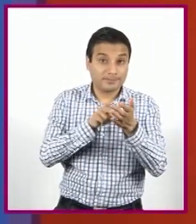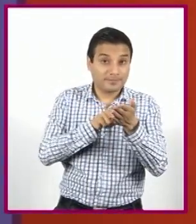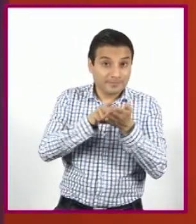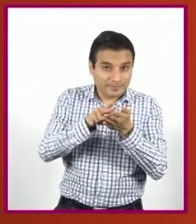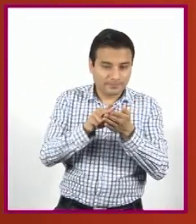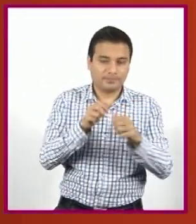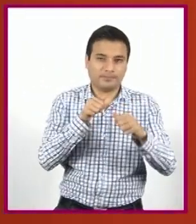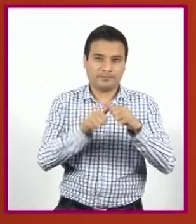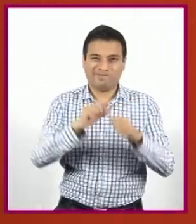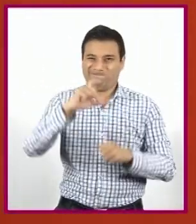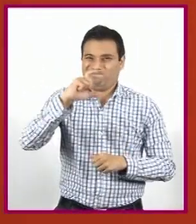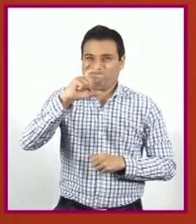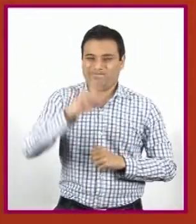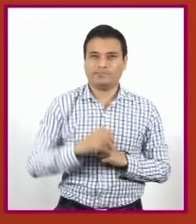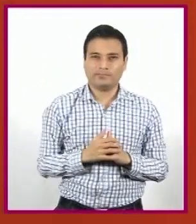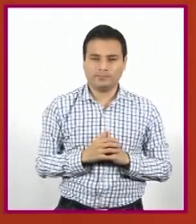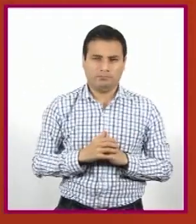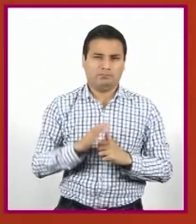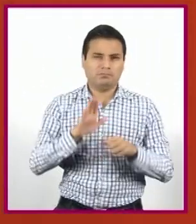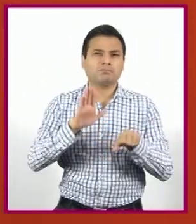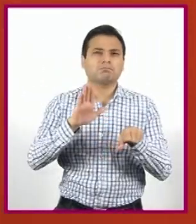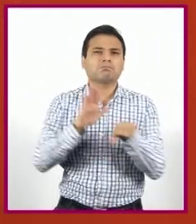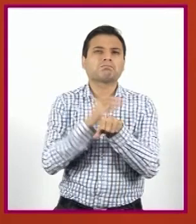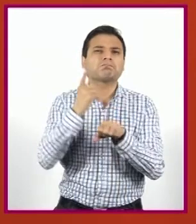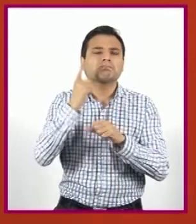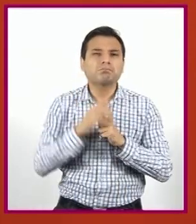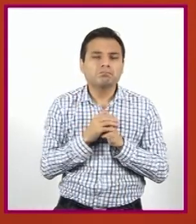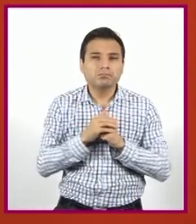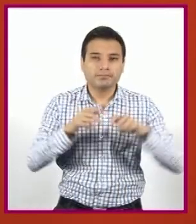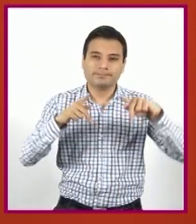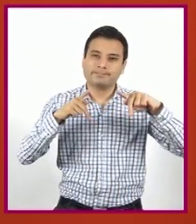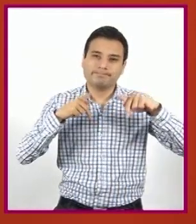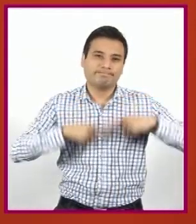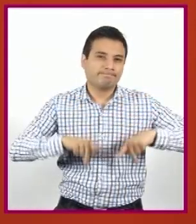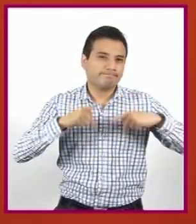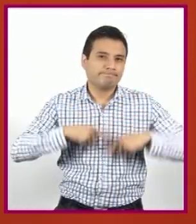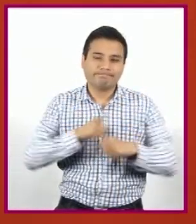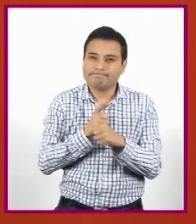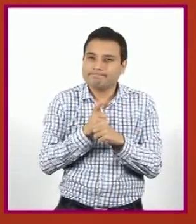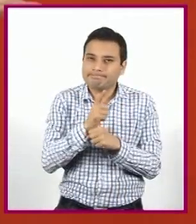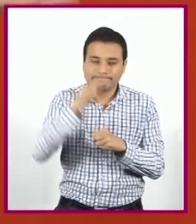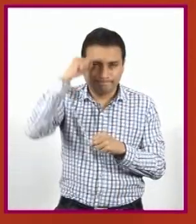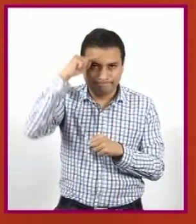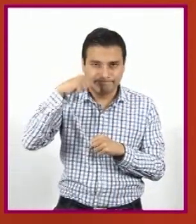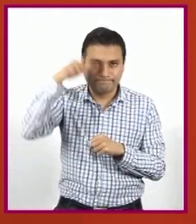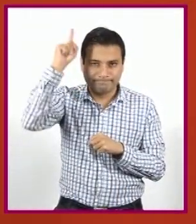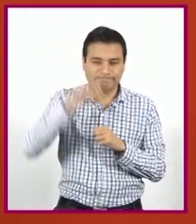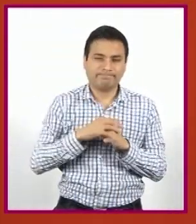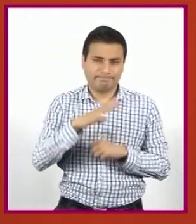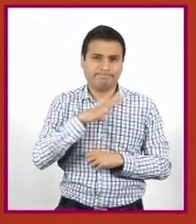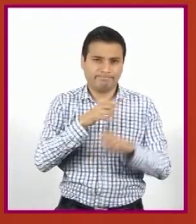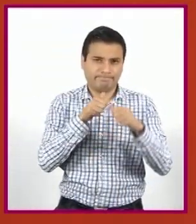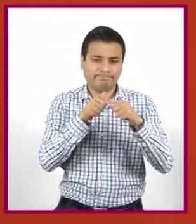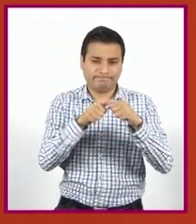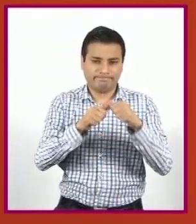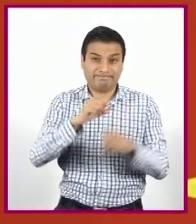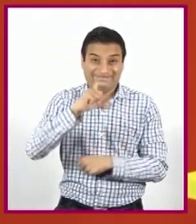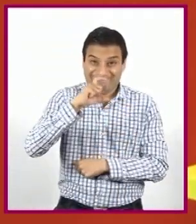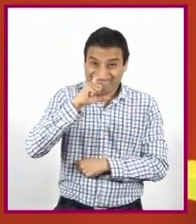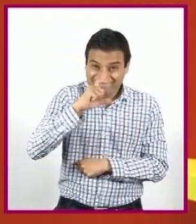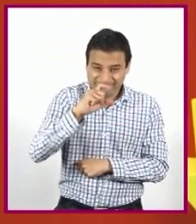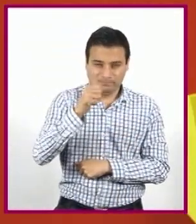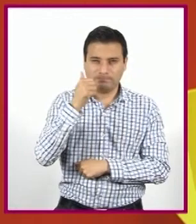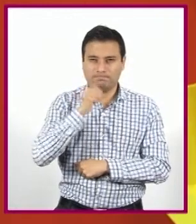de la narración, con la finalidad de identificarlo con claridad. Se utilizaron letras mayúsculas al inicio de